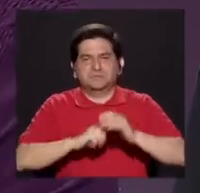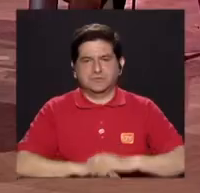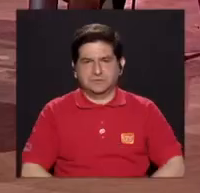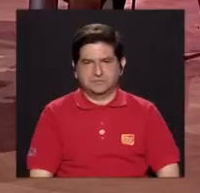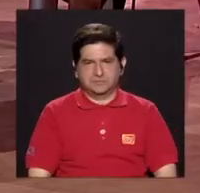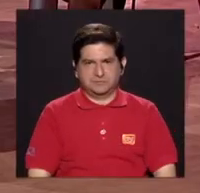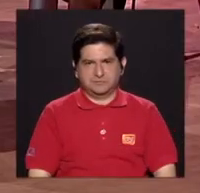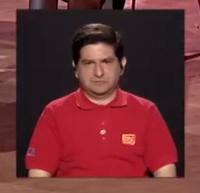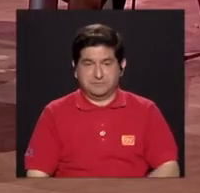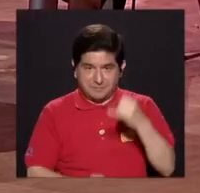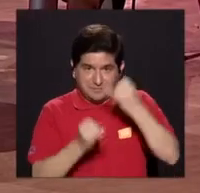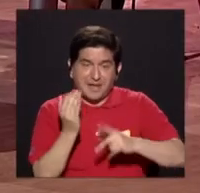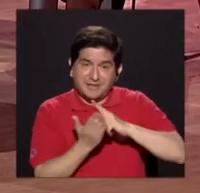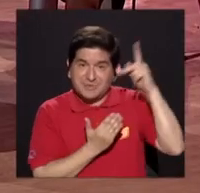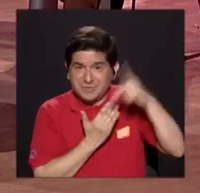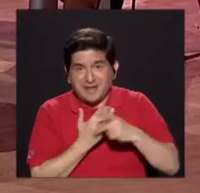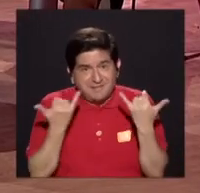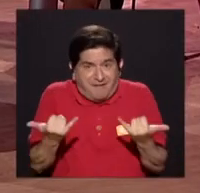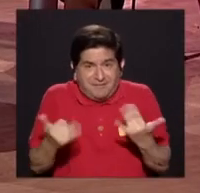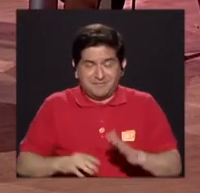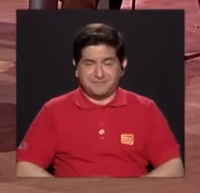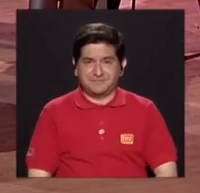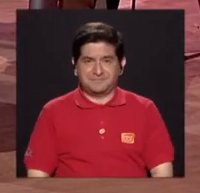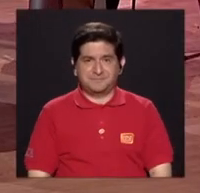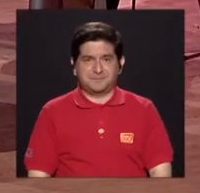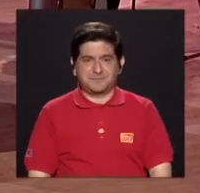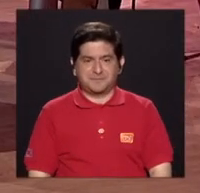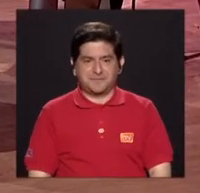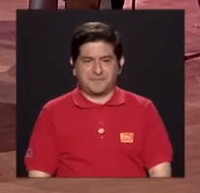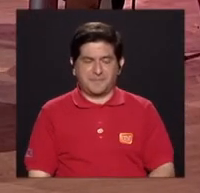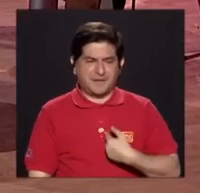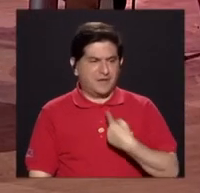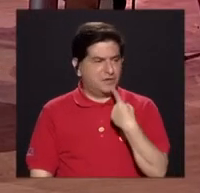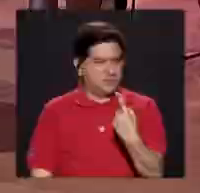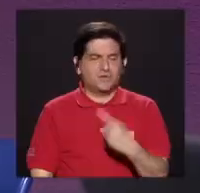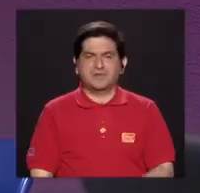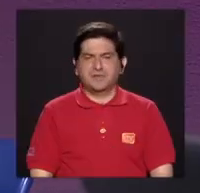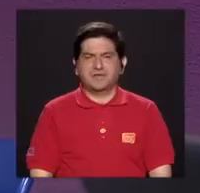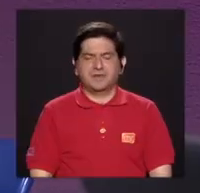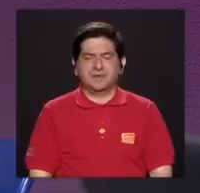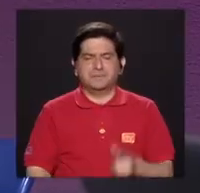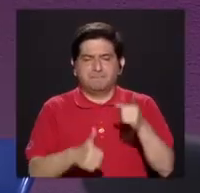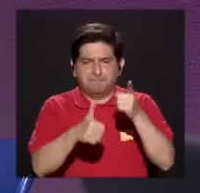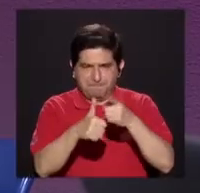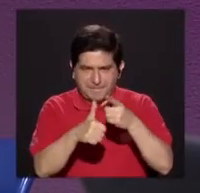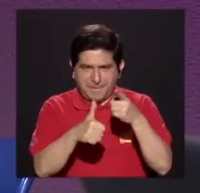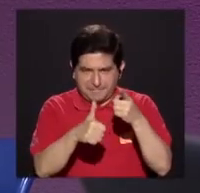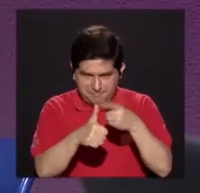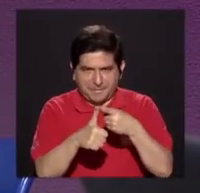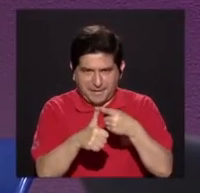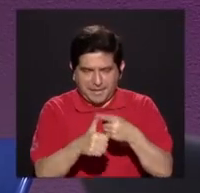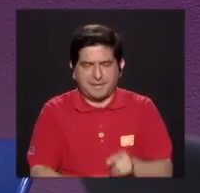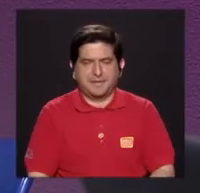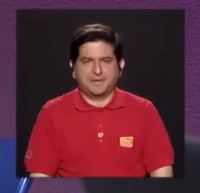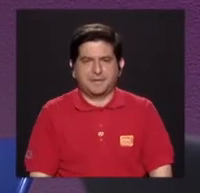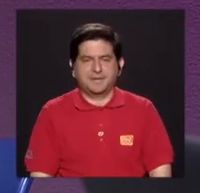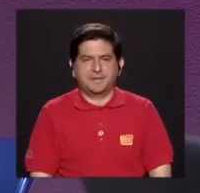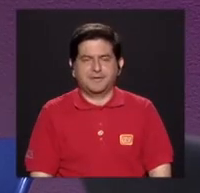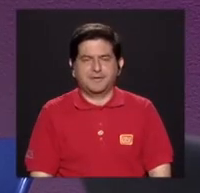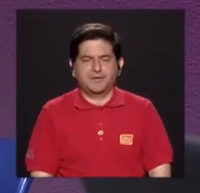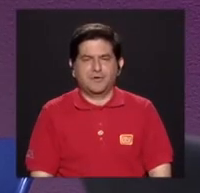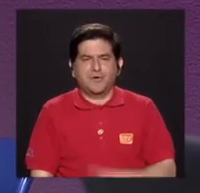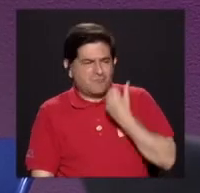¿Sí? Para cerrar el programa. No, es que yo diría que en efecto, o sea, primero tiene que haber un poco de